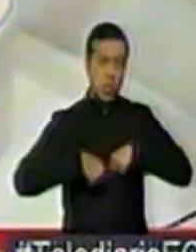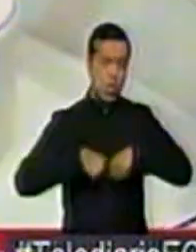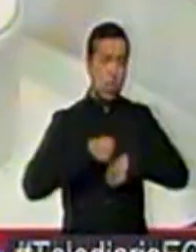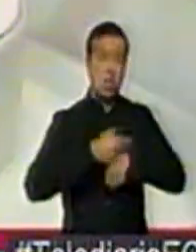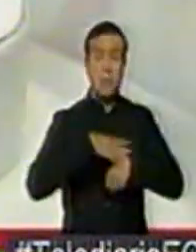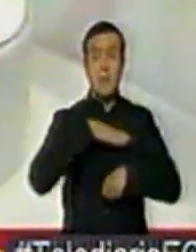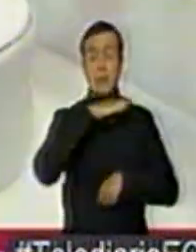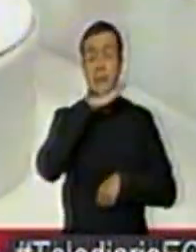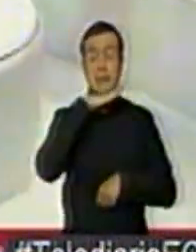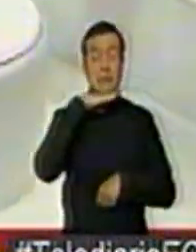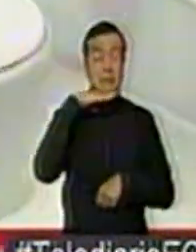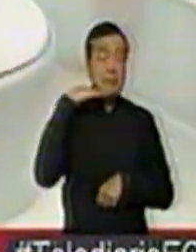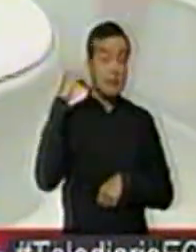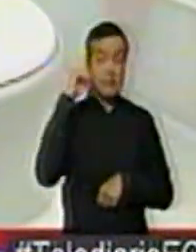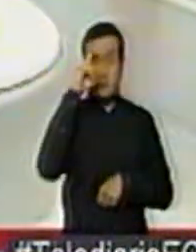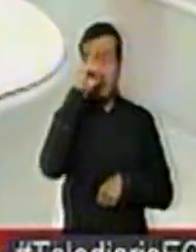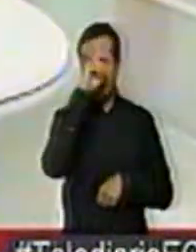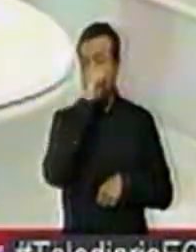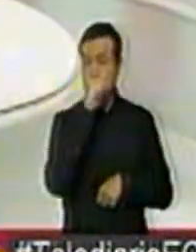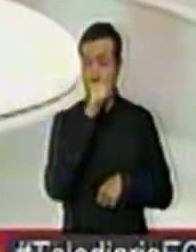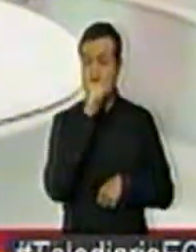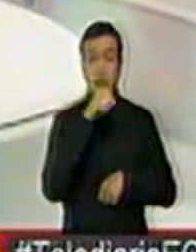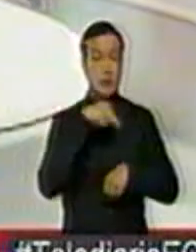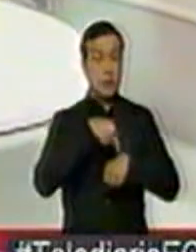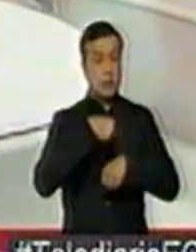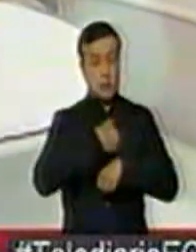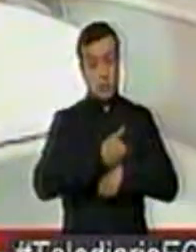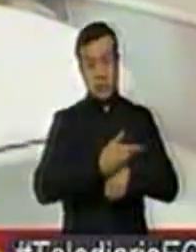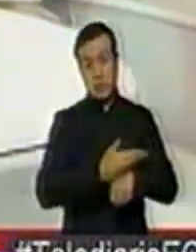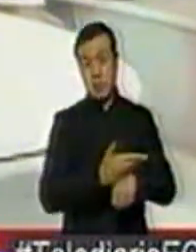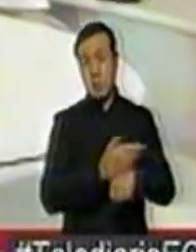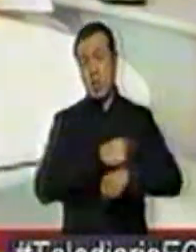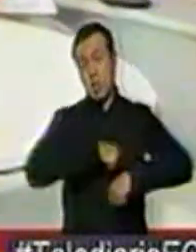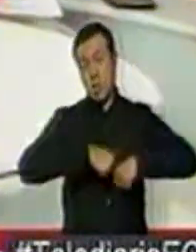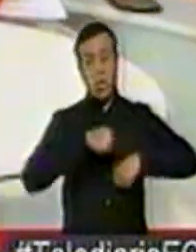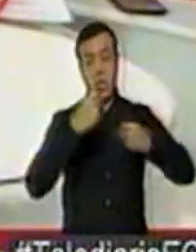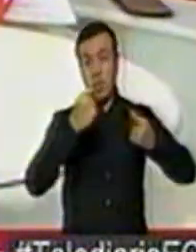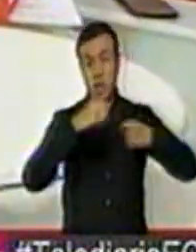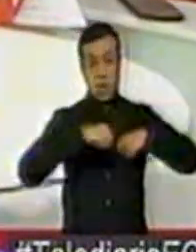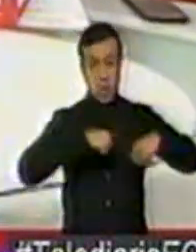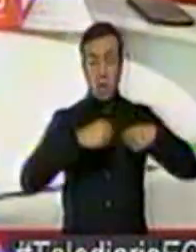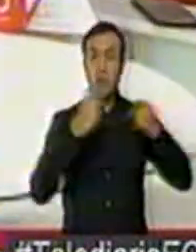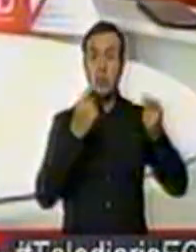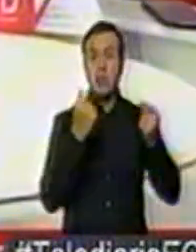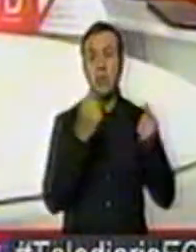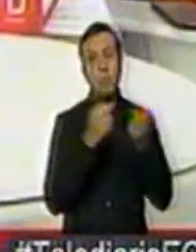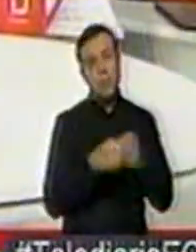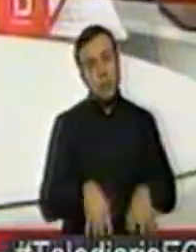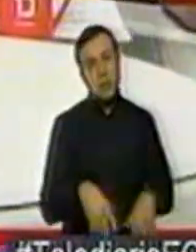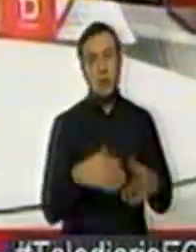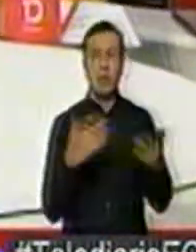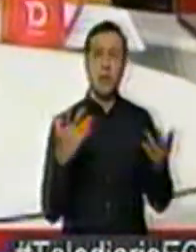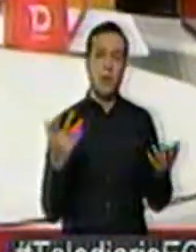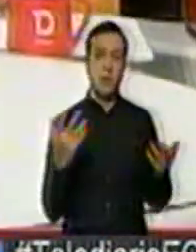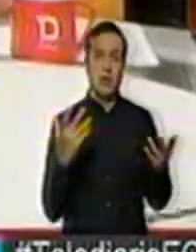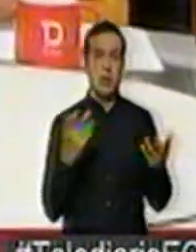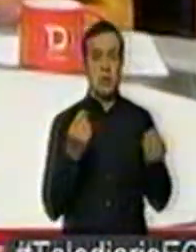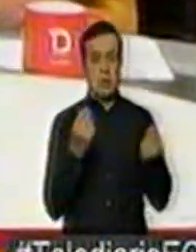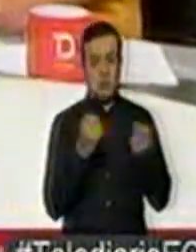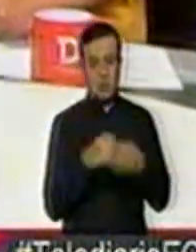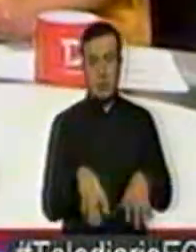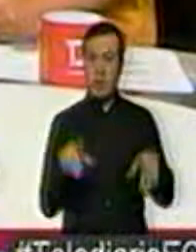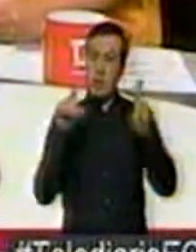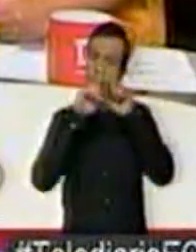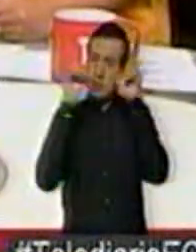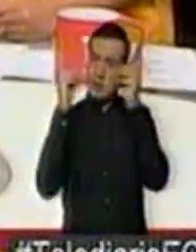todo trámite que se demora y que usted no puede sacarlo rápido eso cuesta plata y esto va en perjuicio de la empresa